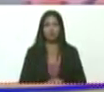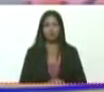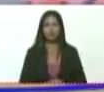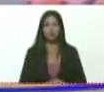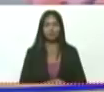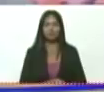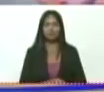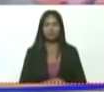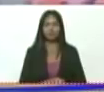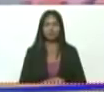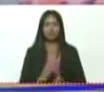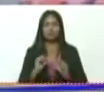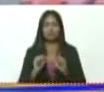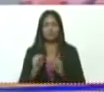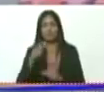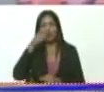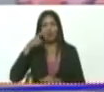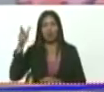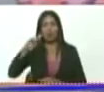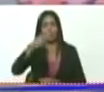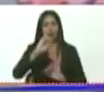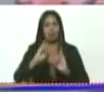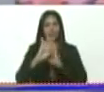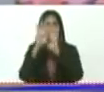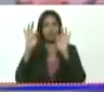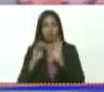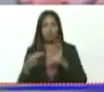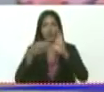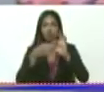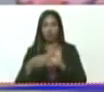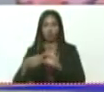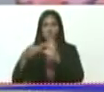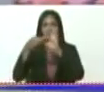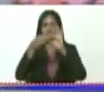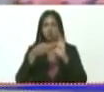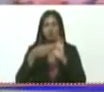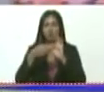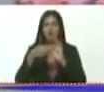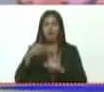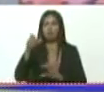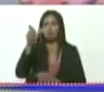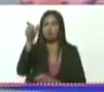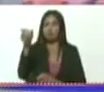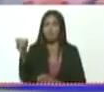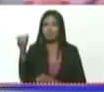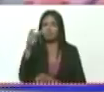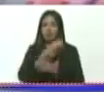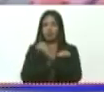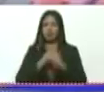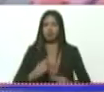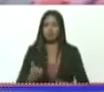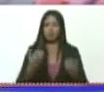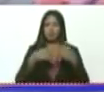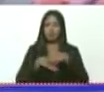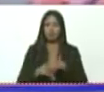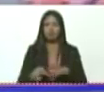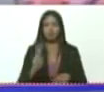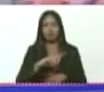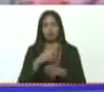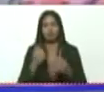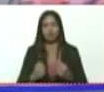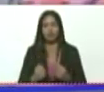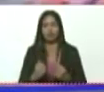Implacable. Y así debe ser el pueblo. En unión cívico-militar. En unión del poder